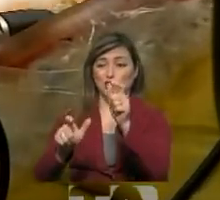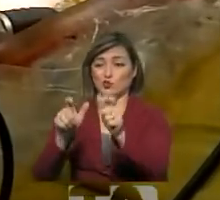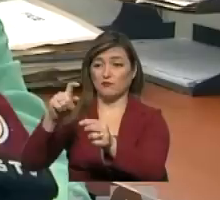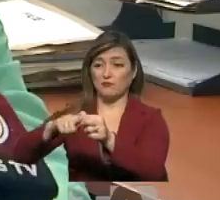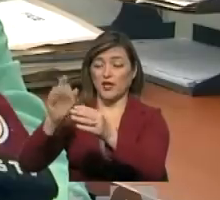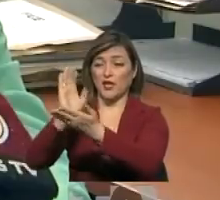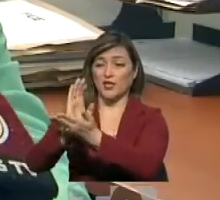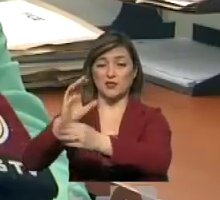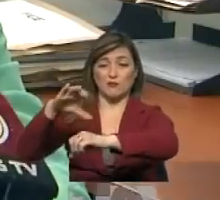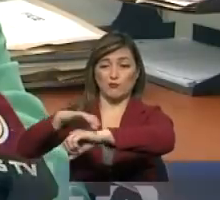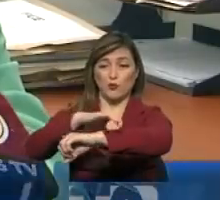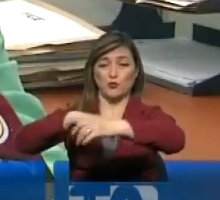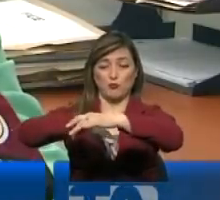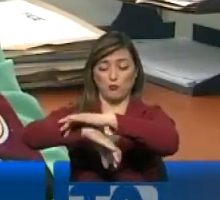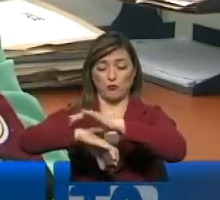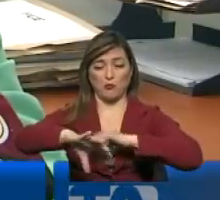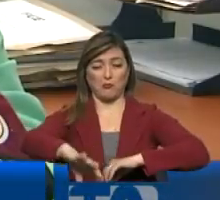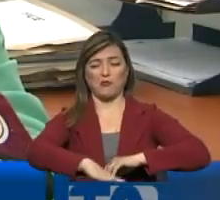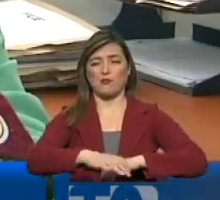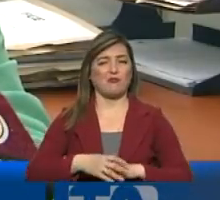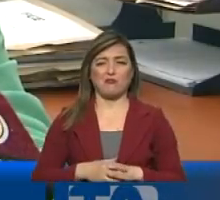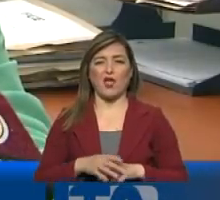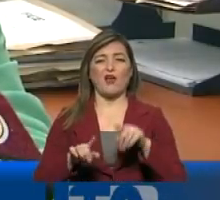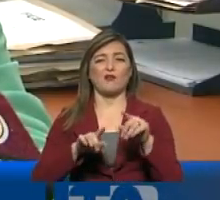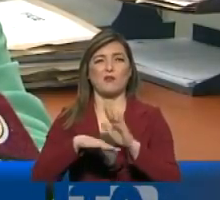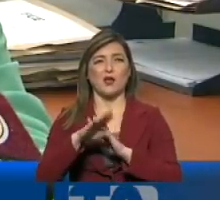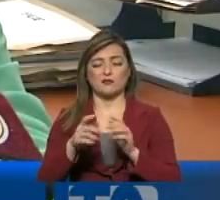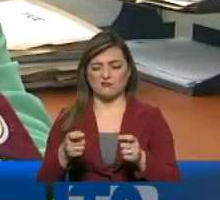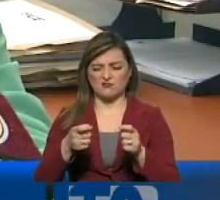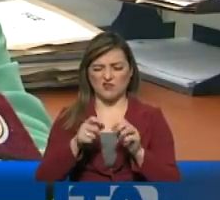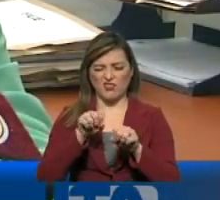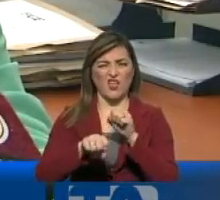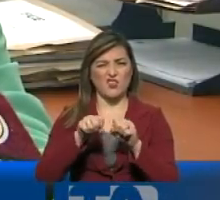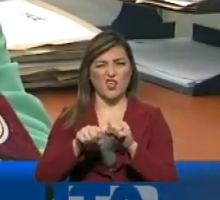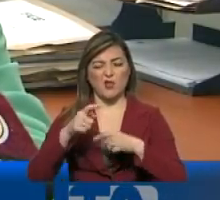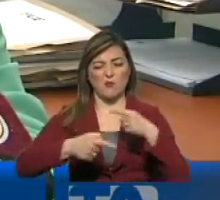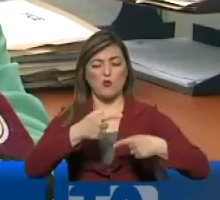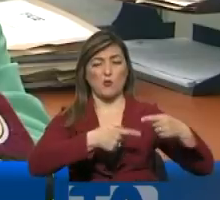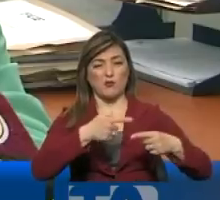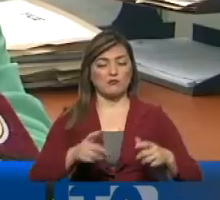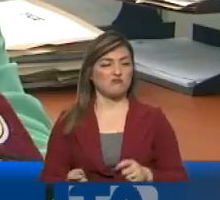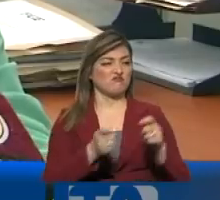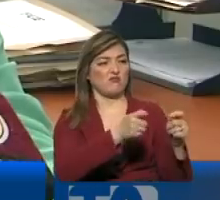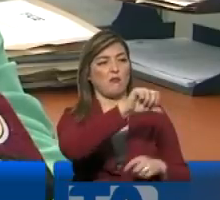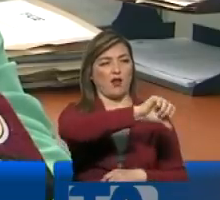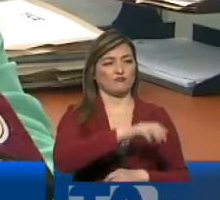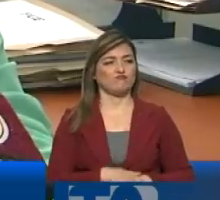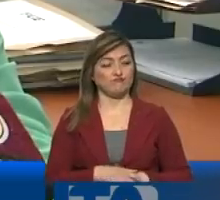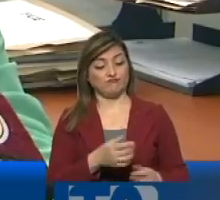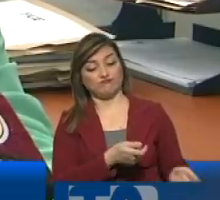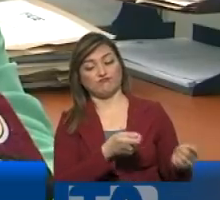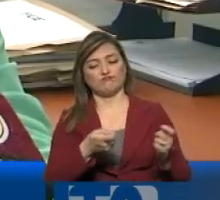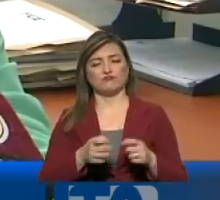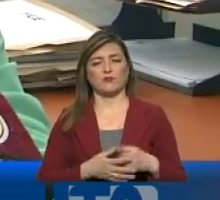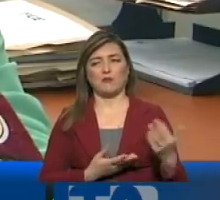los afiliados. Parte de estas prótesis fueron devueltas con la excusa de que existía un mal envolvimiento respecto a las